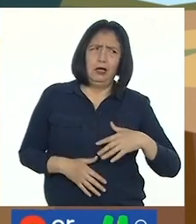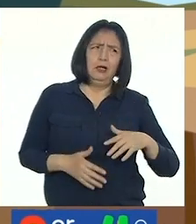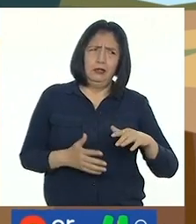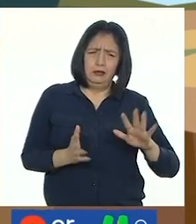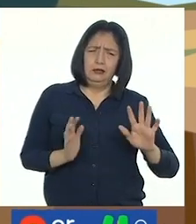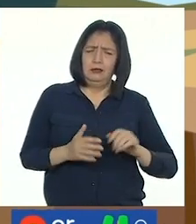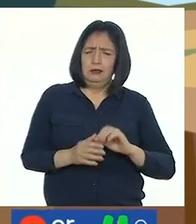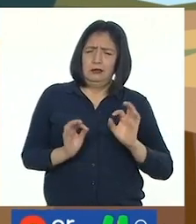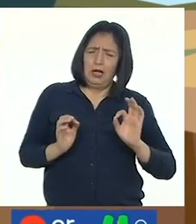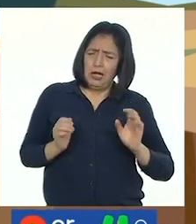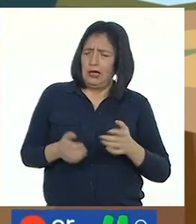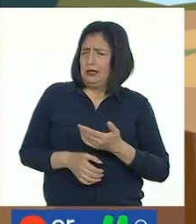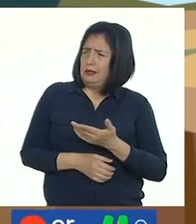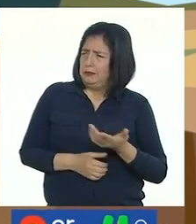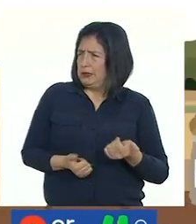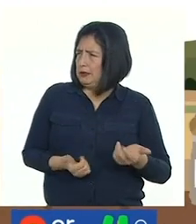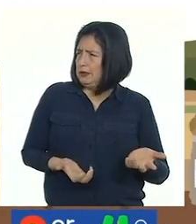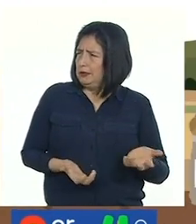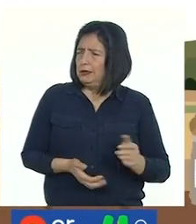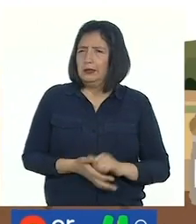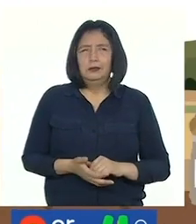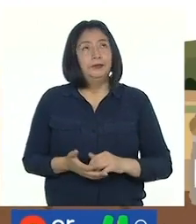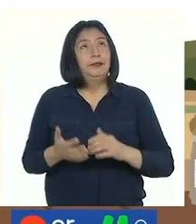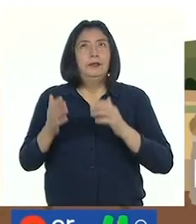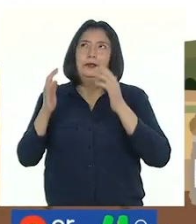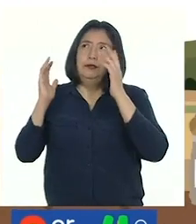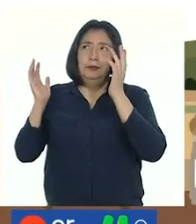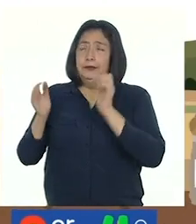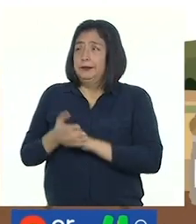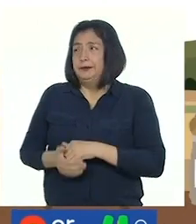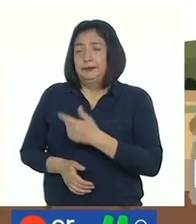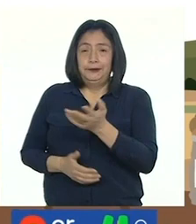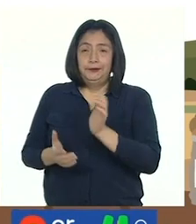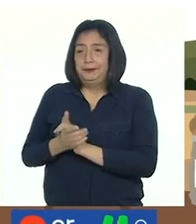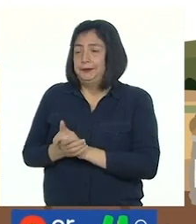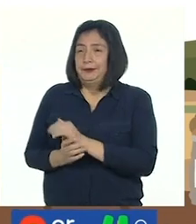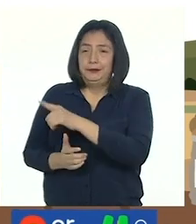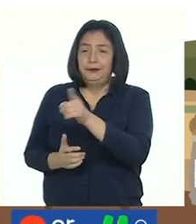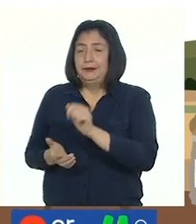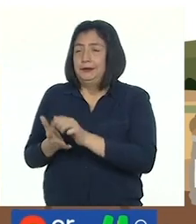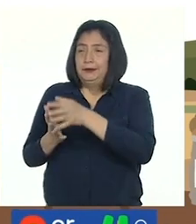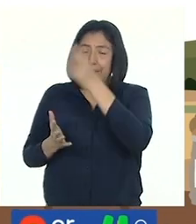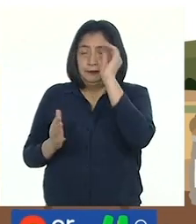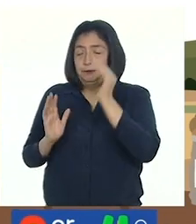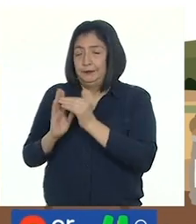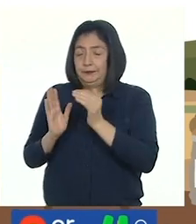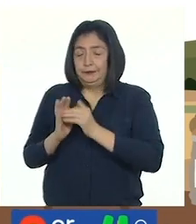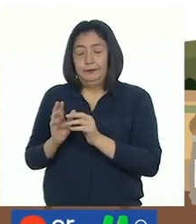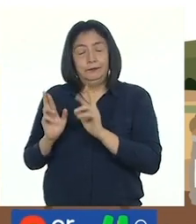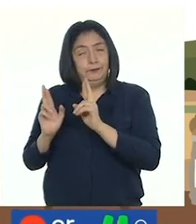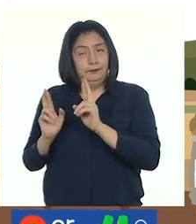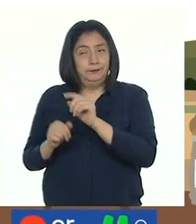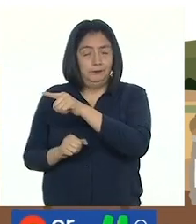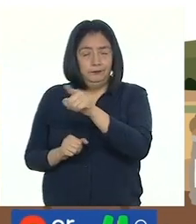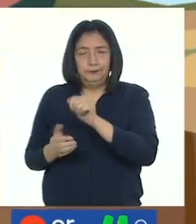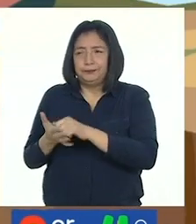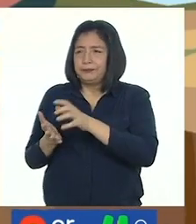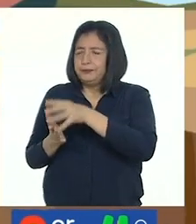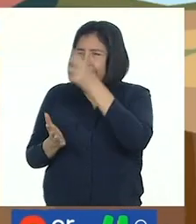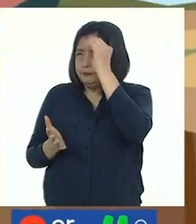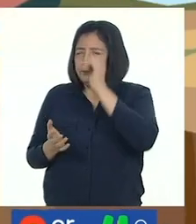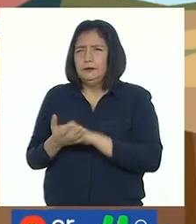tranquis. Nada cool de tu parte, ¿eh? Ah, bueno, amigas y amigos de Aprendo en Casa, espero que hayan